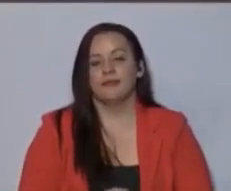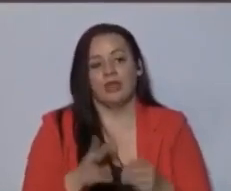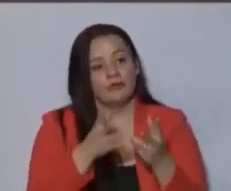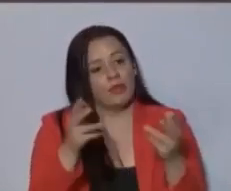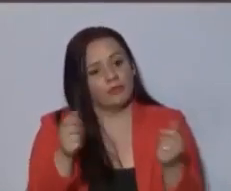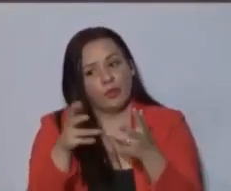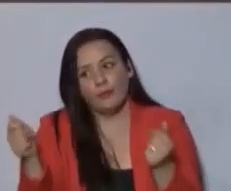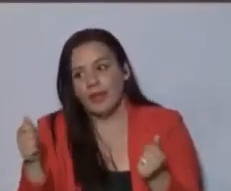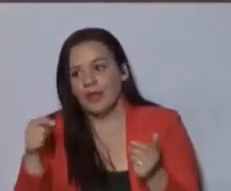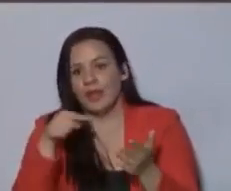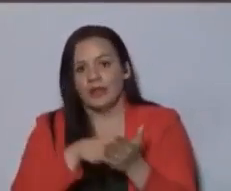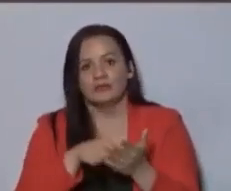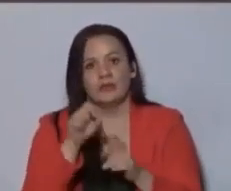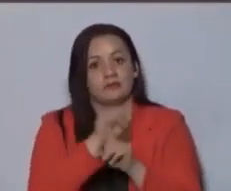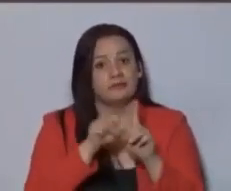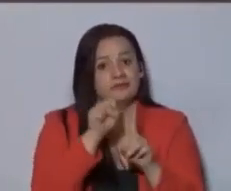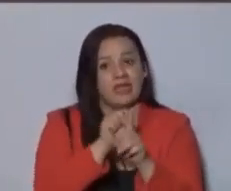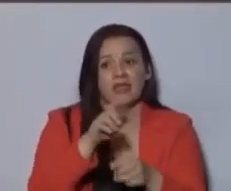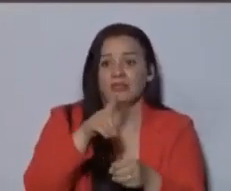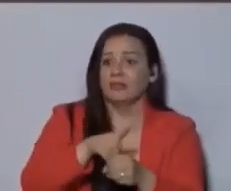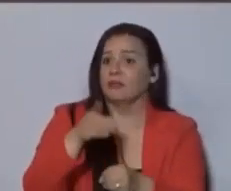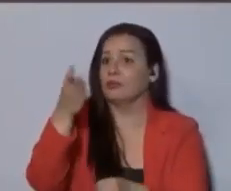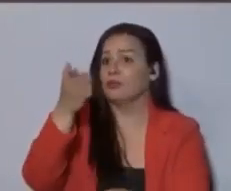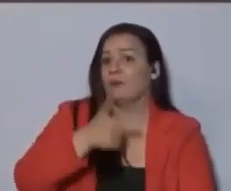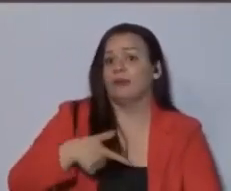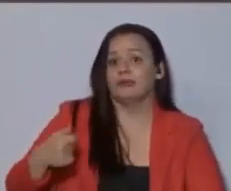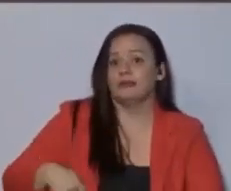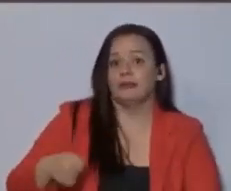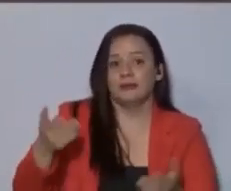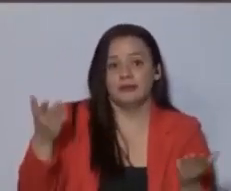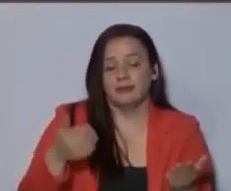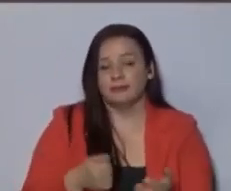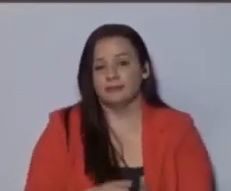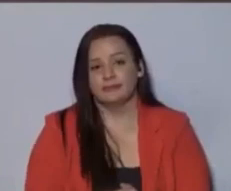resolver esos dilemas, diputado presidente,